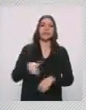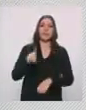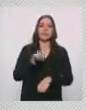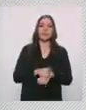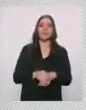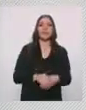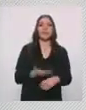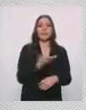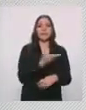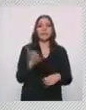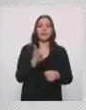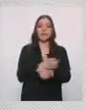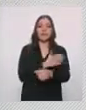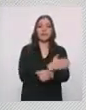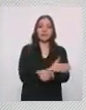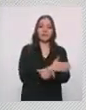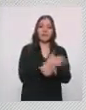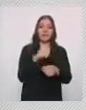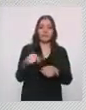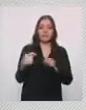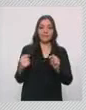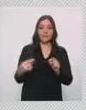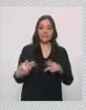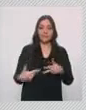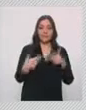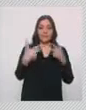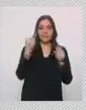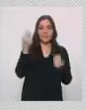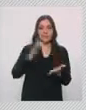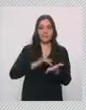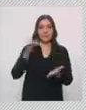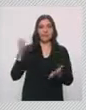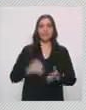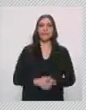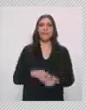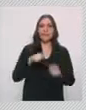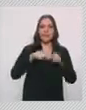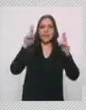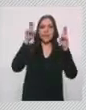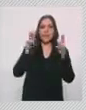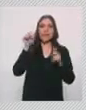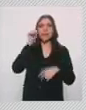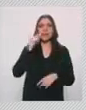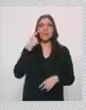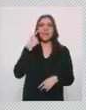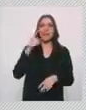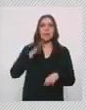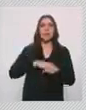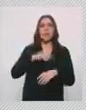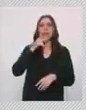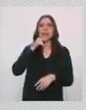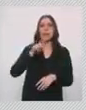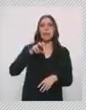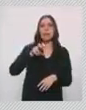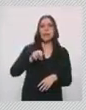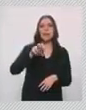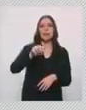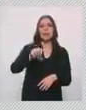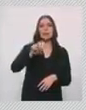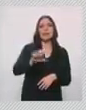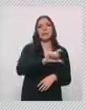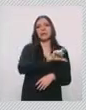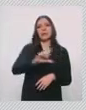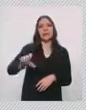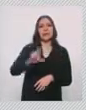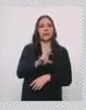por acompañarnos. Pues el término resiliencia ya se venía cocinando, cada vez se venía hablando más y más, pero justo en este 2020, en